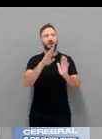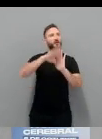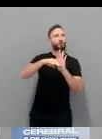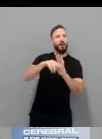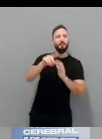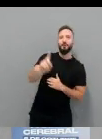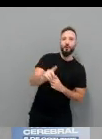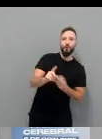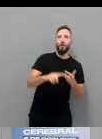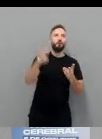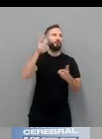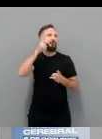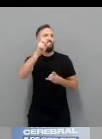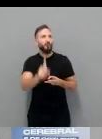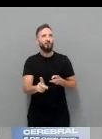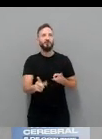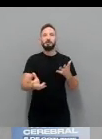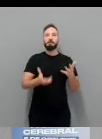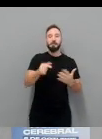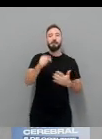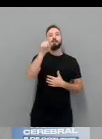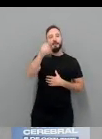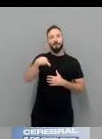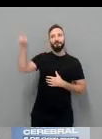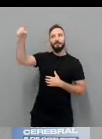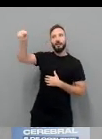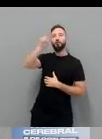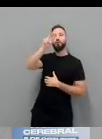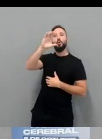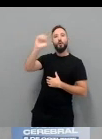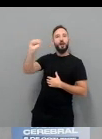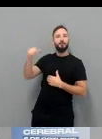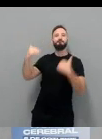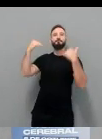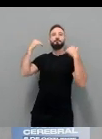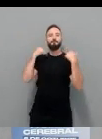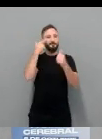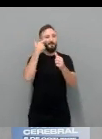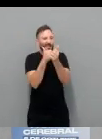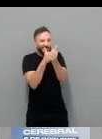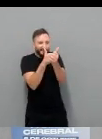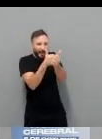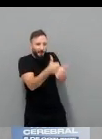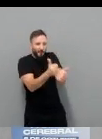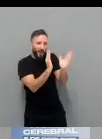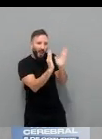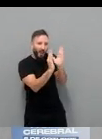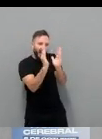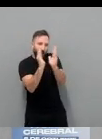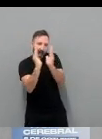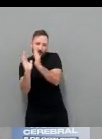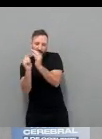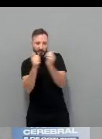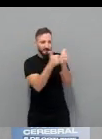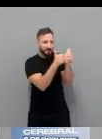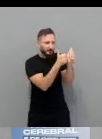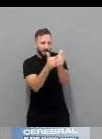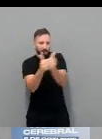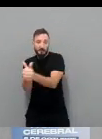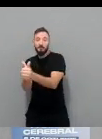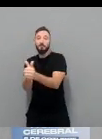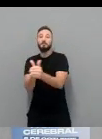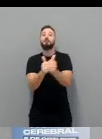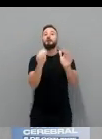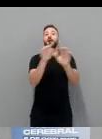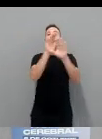repente no se oye, bueno, pues ahí están también ellos para hacer ese seguimiento en las diferentes etapas de la vida. ¿Vale? Que todo, o sea, al final lo que